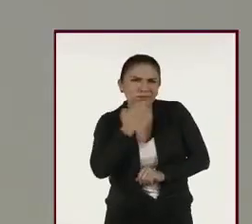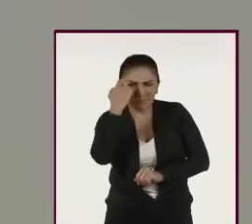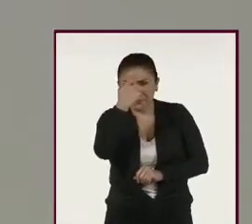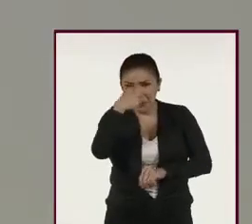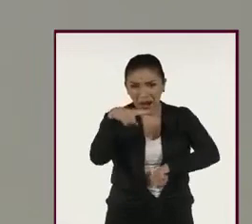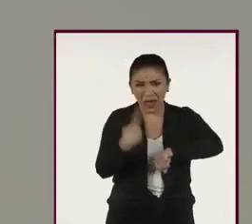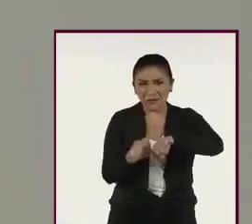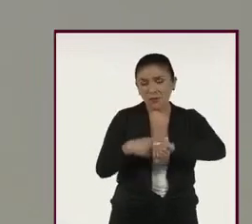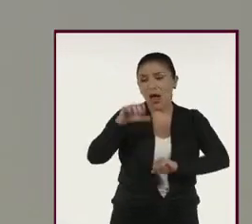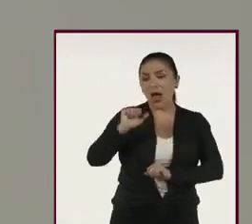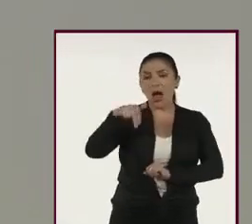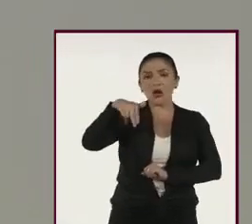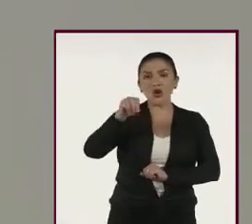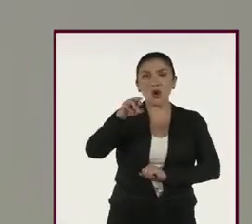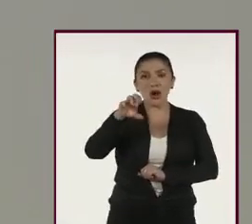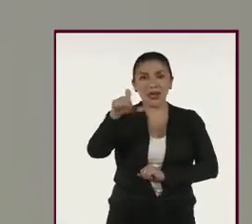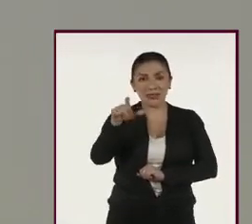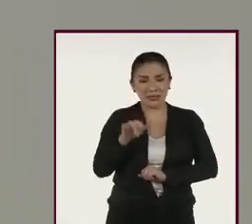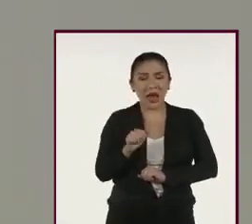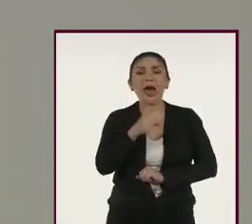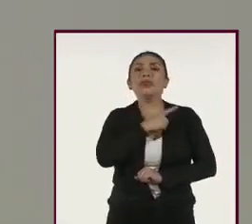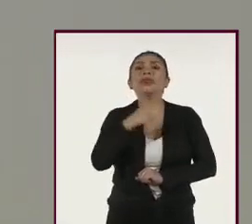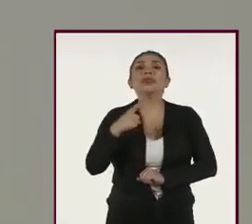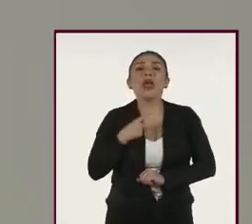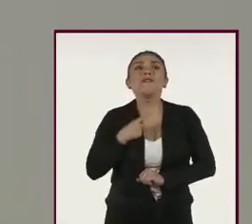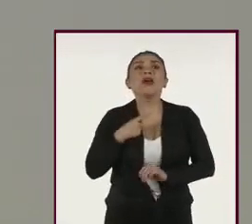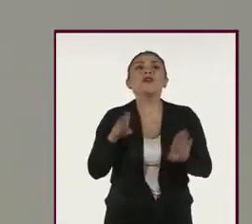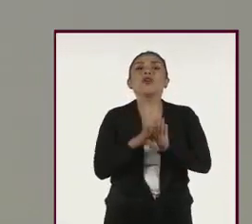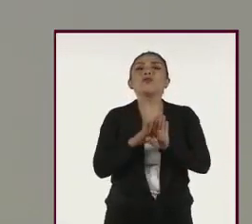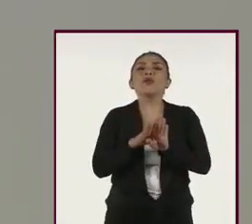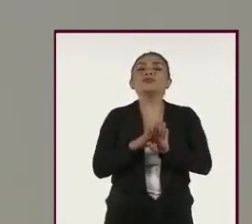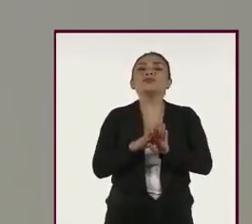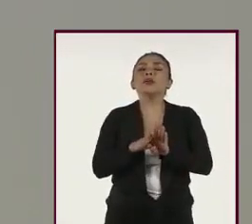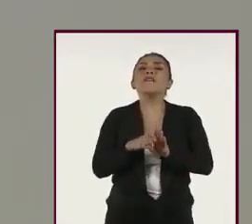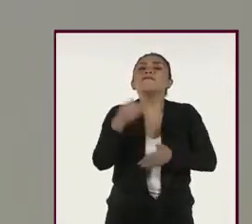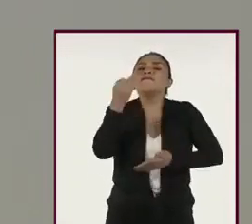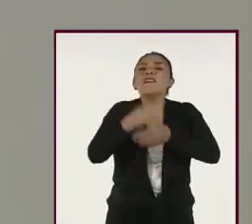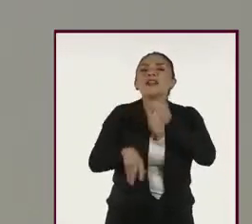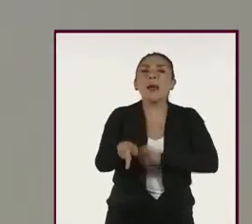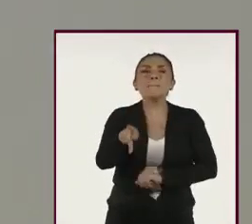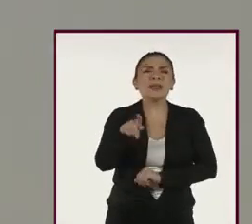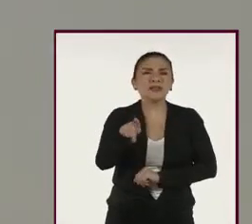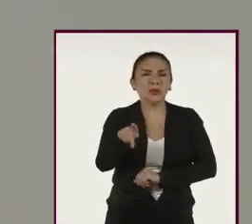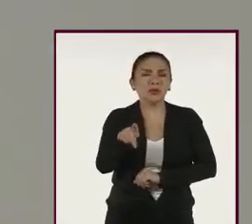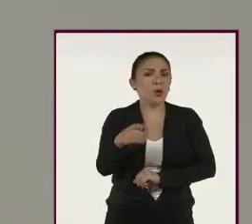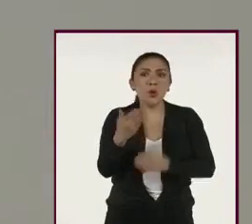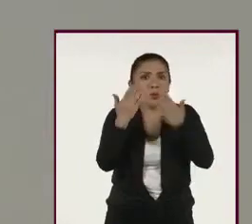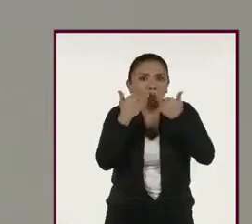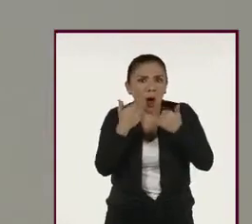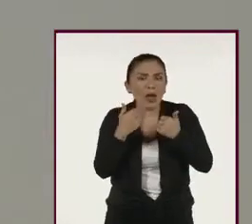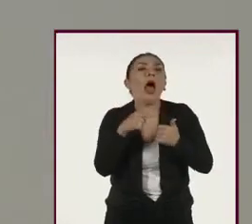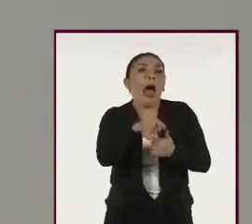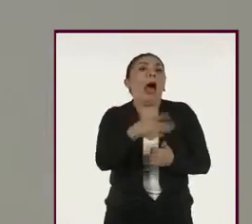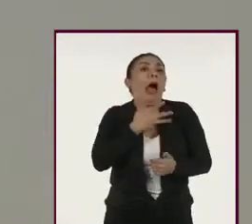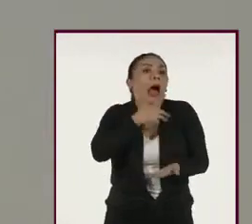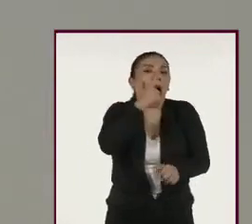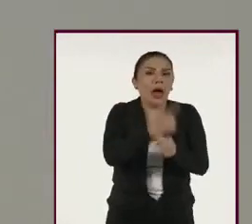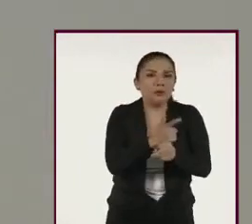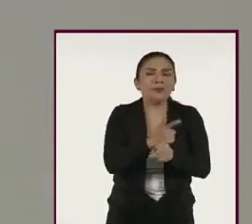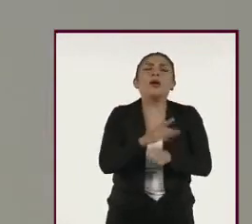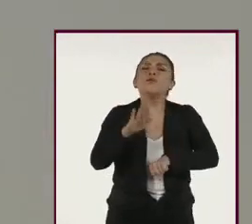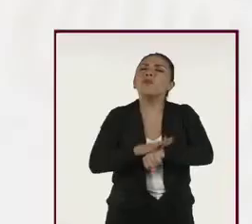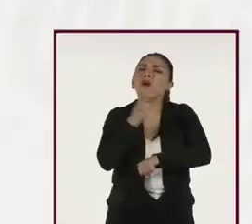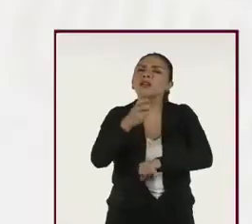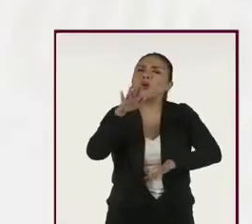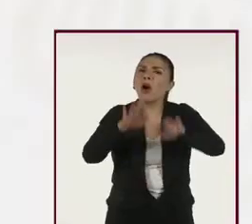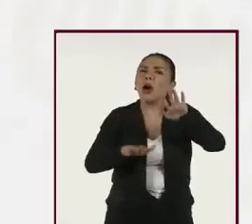anorexia tendría que haber la supresión del periodo menstrual o lo que conocemos como amenorrea, y por eso es que muchas veces